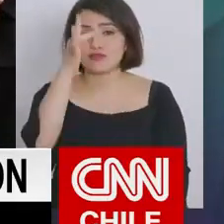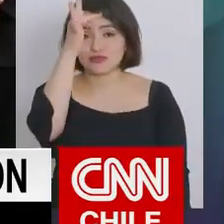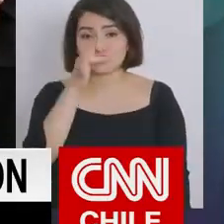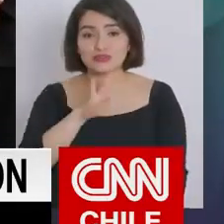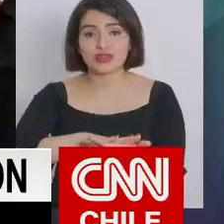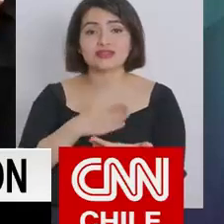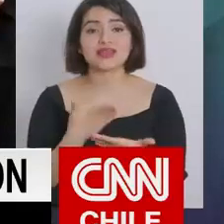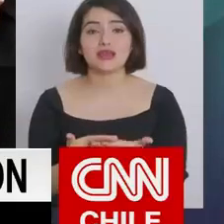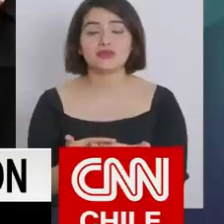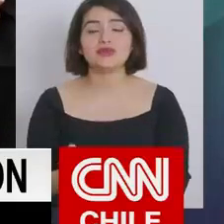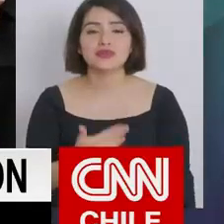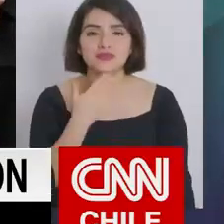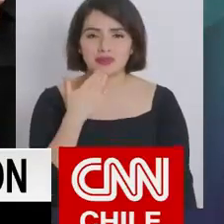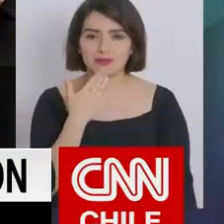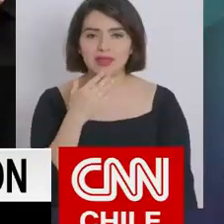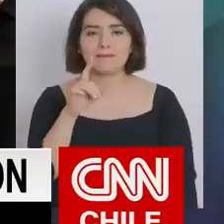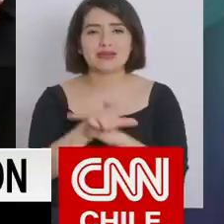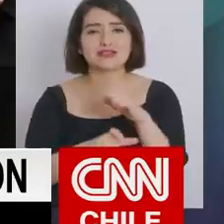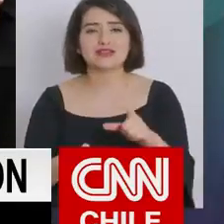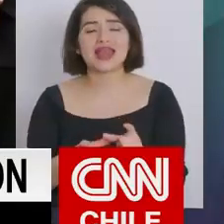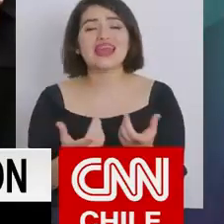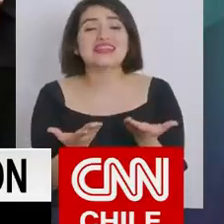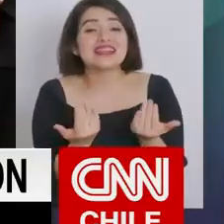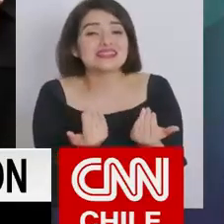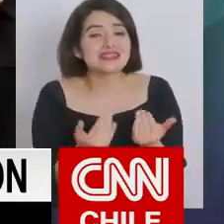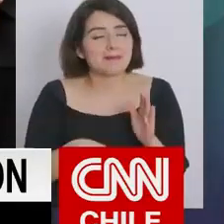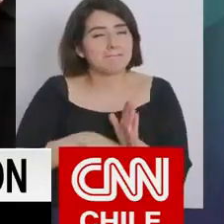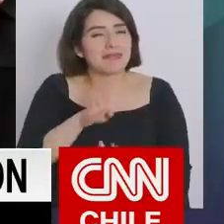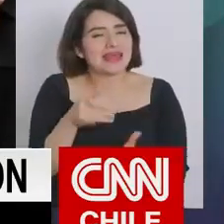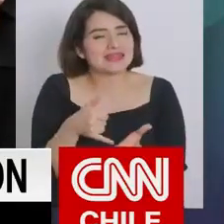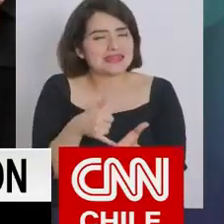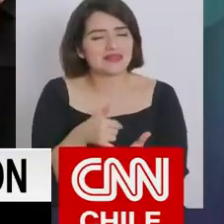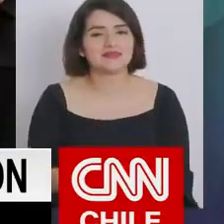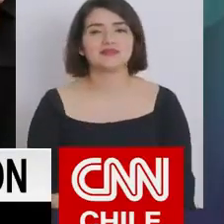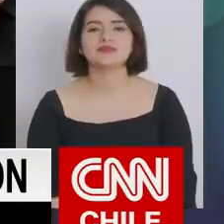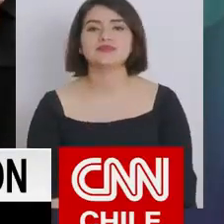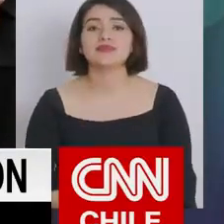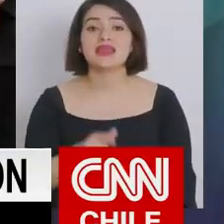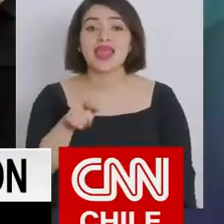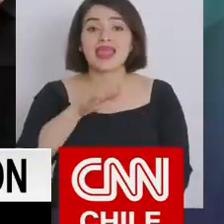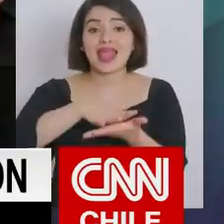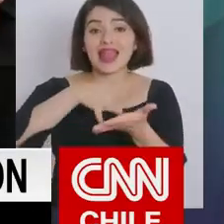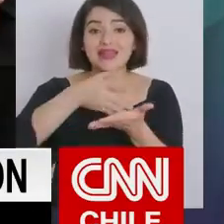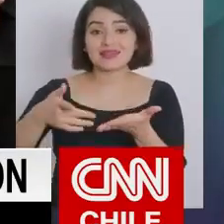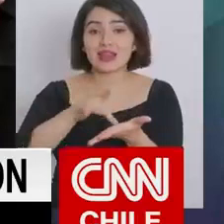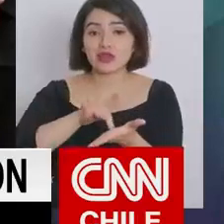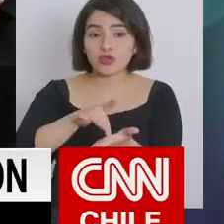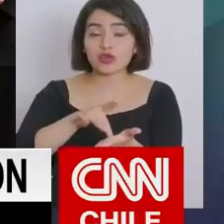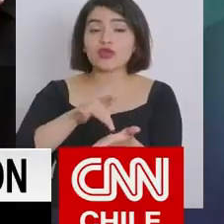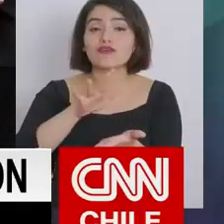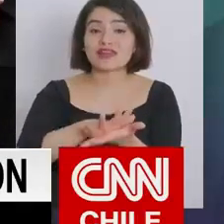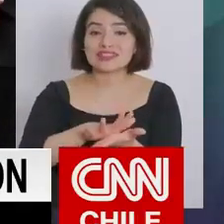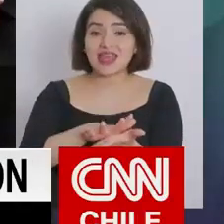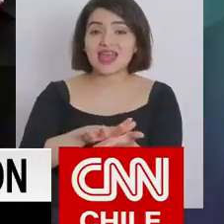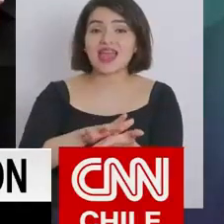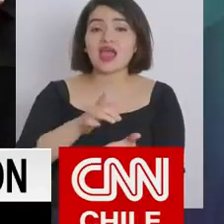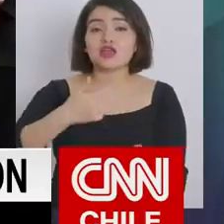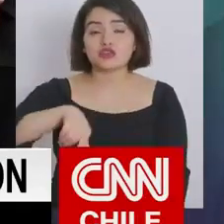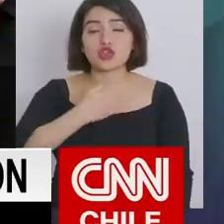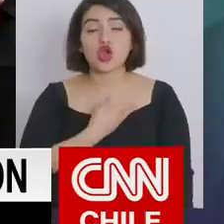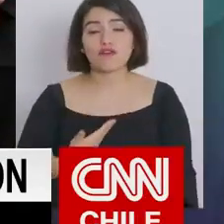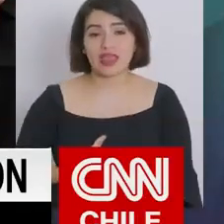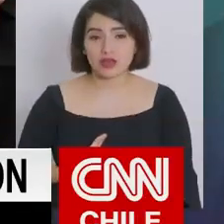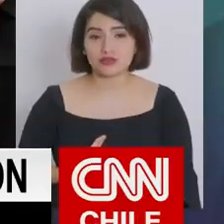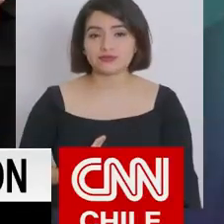de las edades, del personal de salud y también de las personas de riesgo. Por lo tanto, esperamos que este calendario que hemos implementado como gobierno y